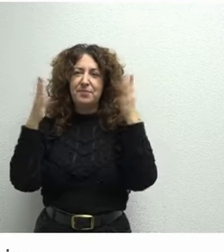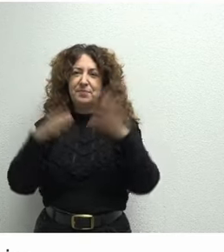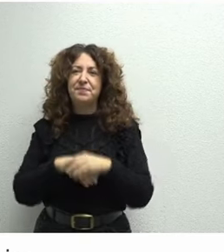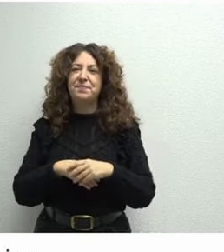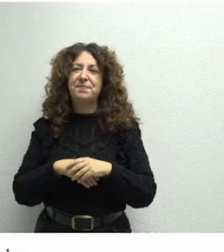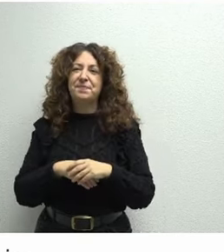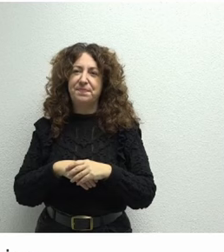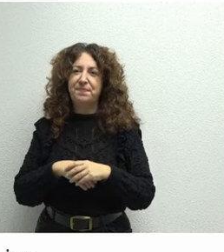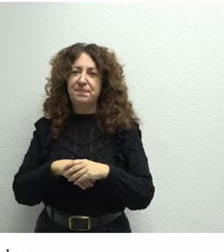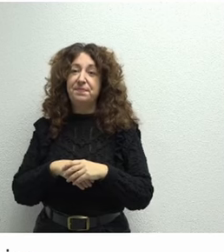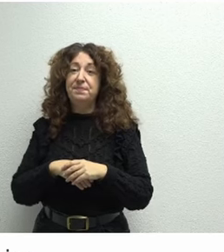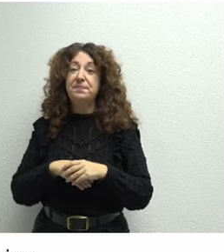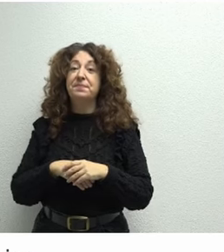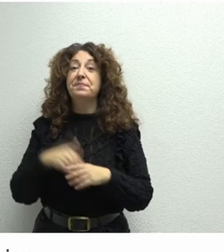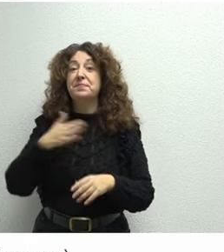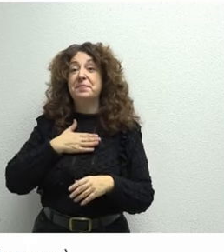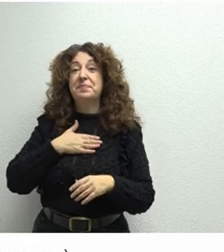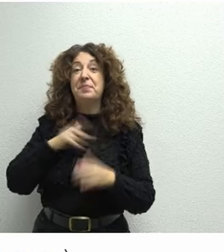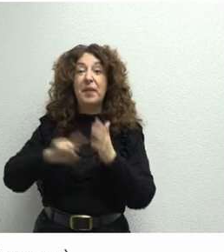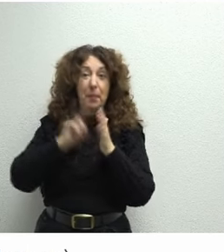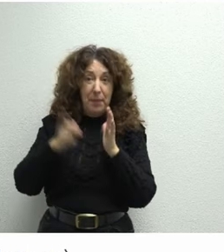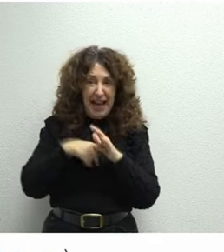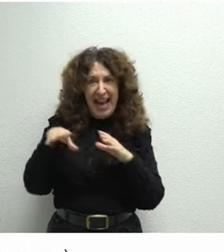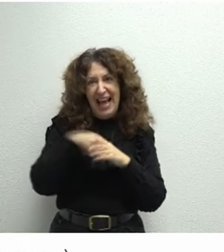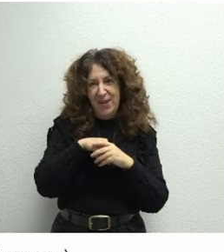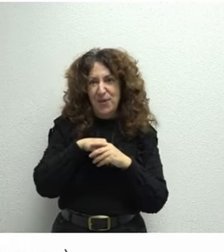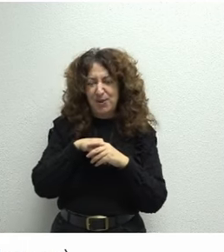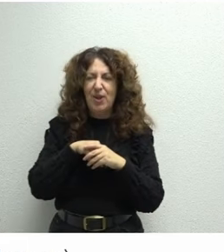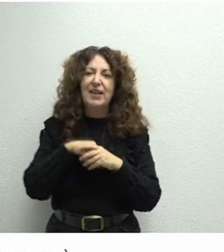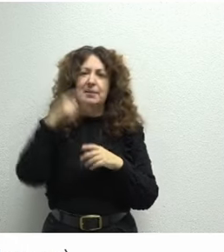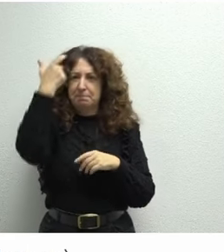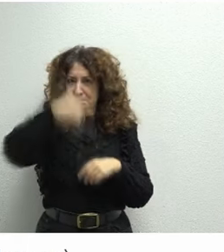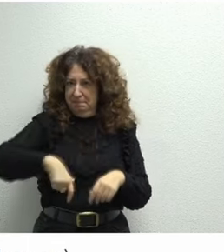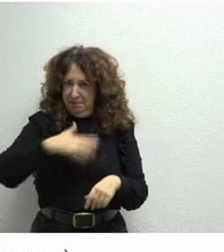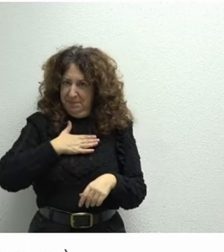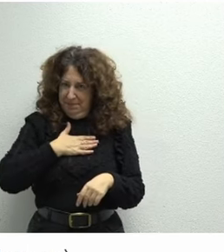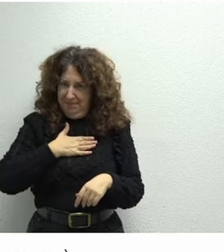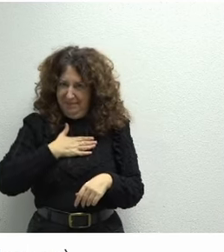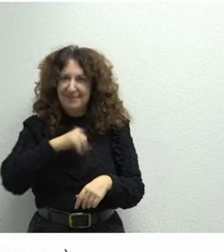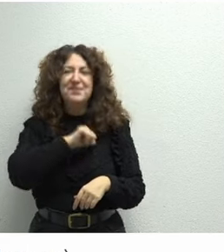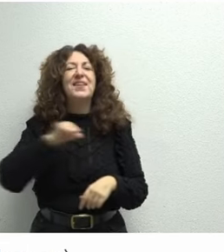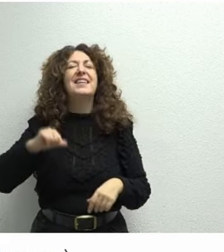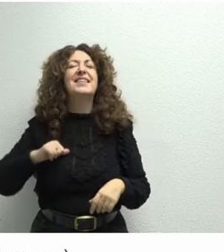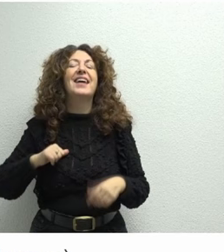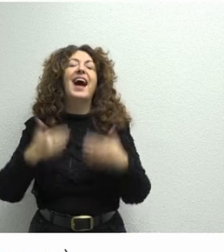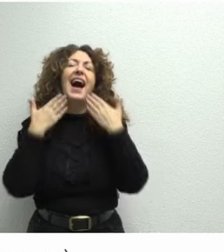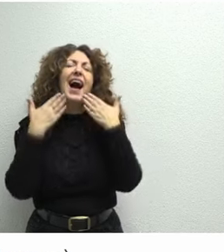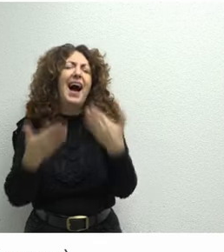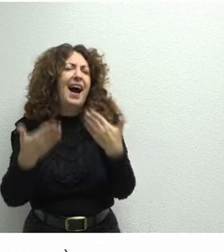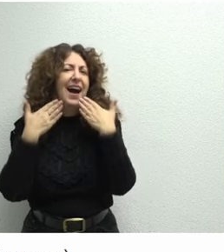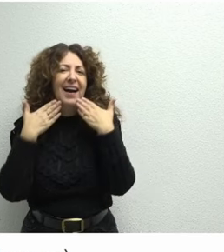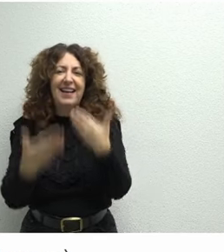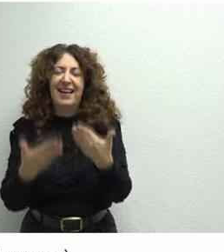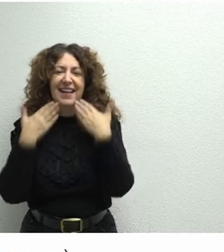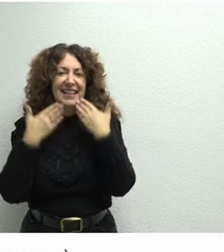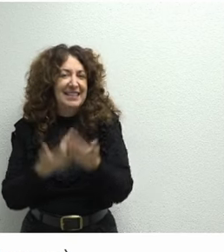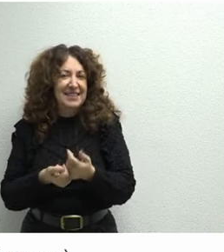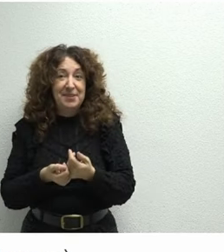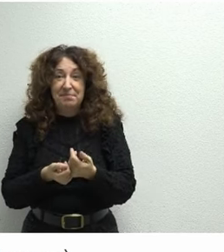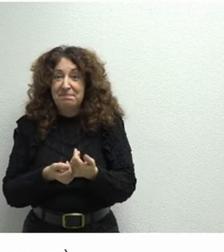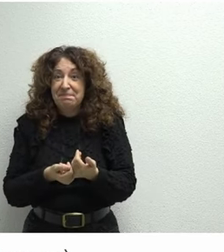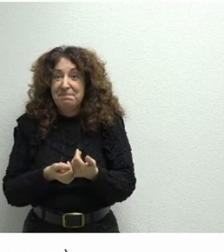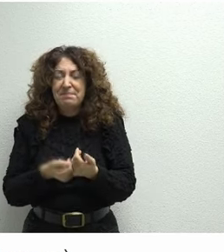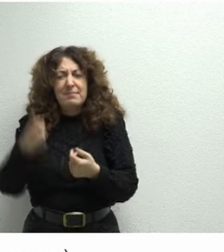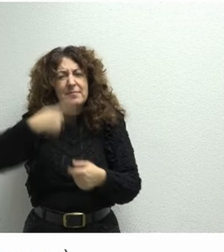Pues por parte de plena inclusión pero también en nombre propio no agr inmenso no decir los que